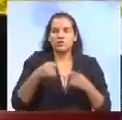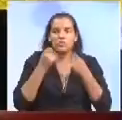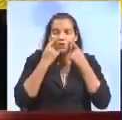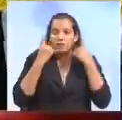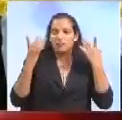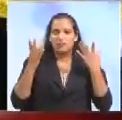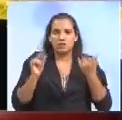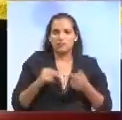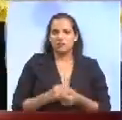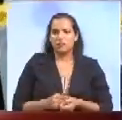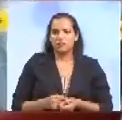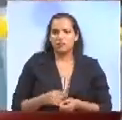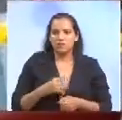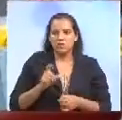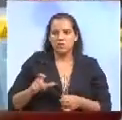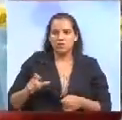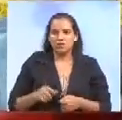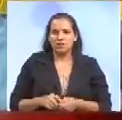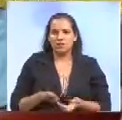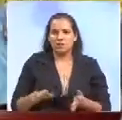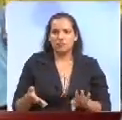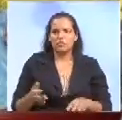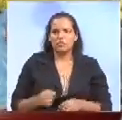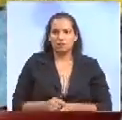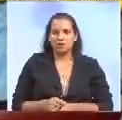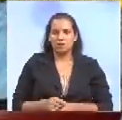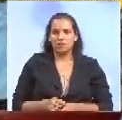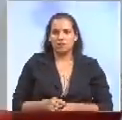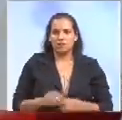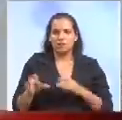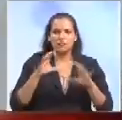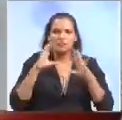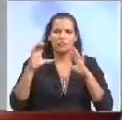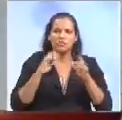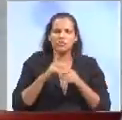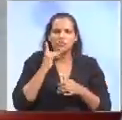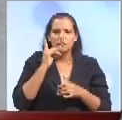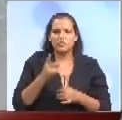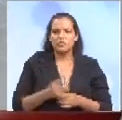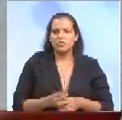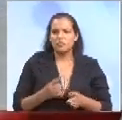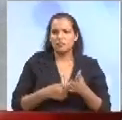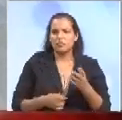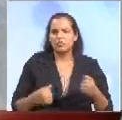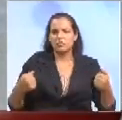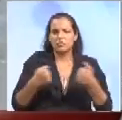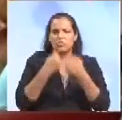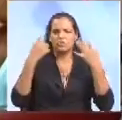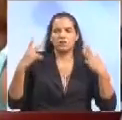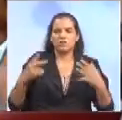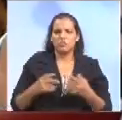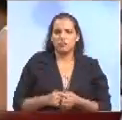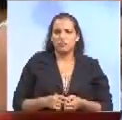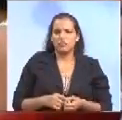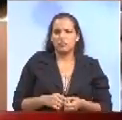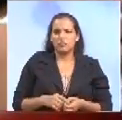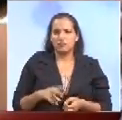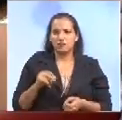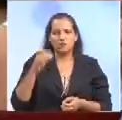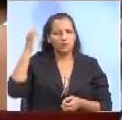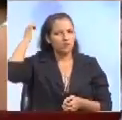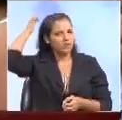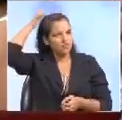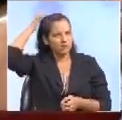asombrados miraban el estado en que quedó la víctima. Comentaban que el impacto fue tan brutal que lo dejó sin parte